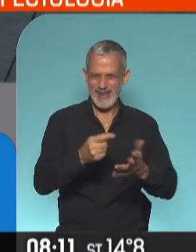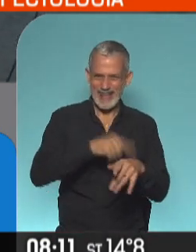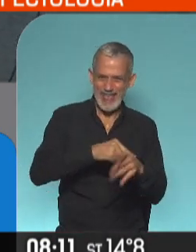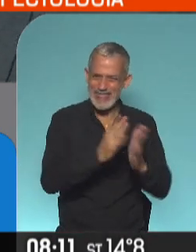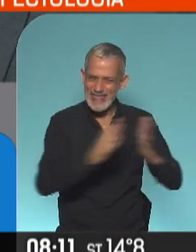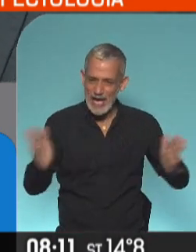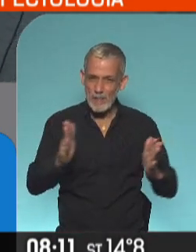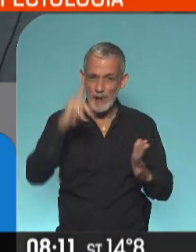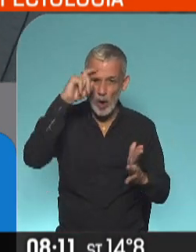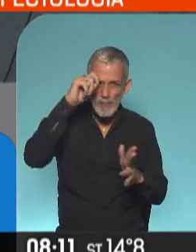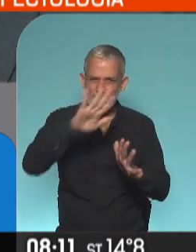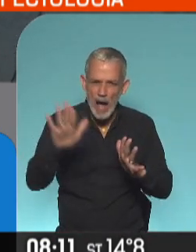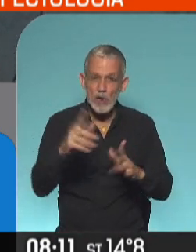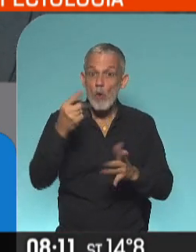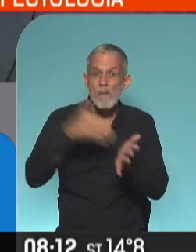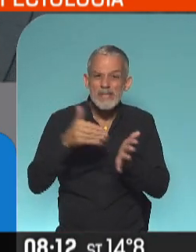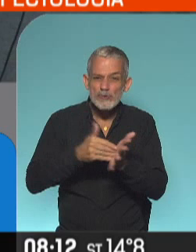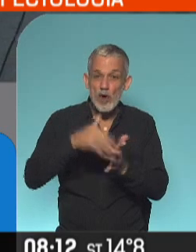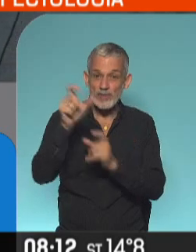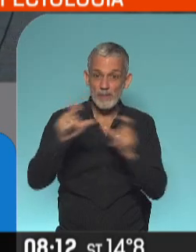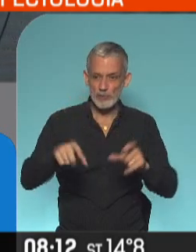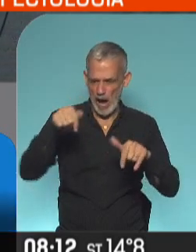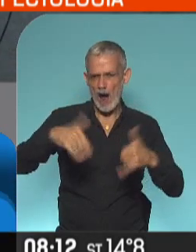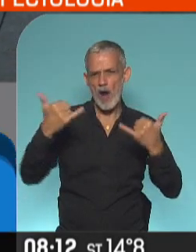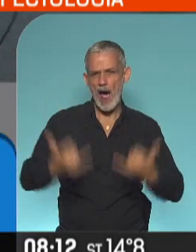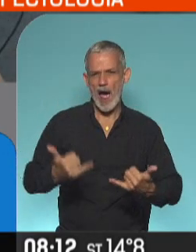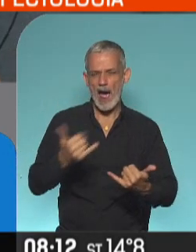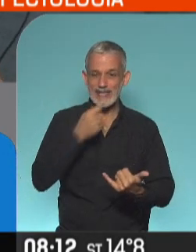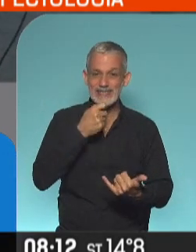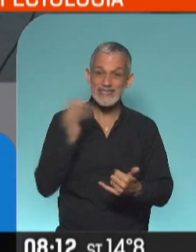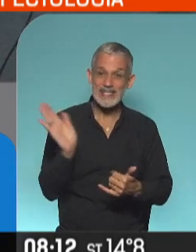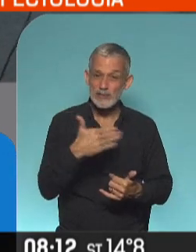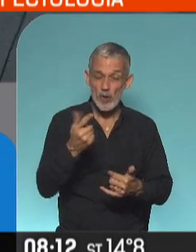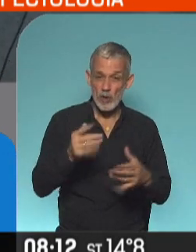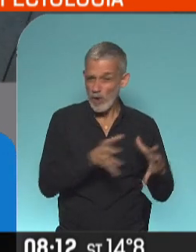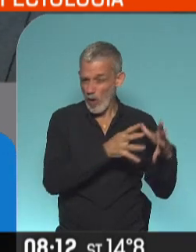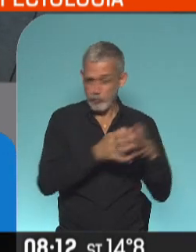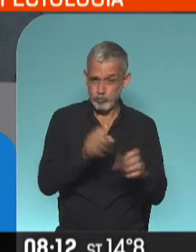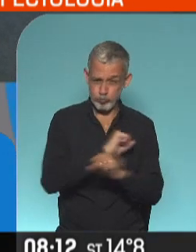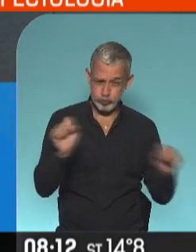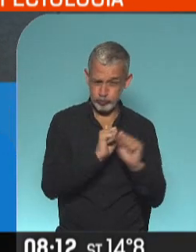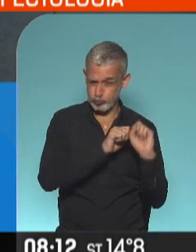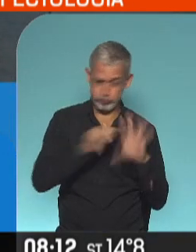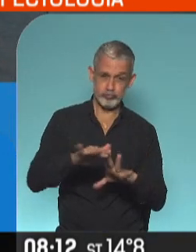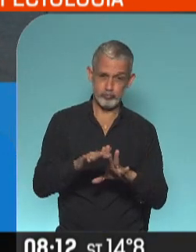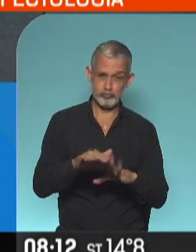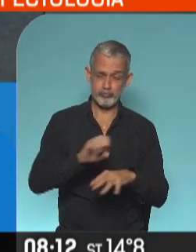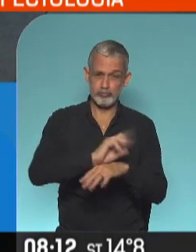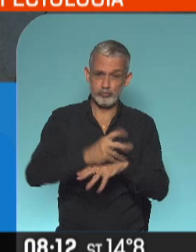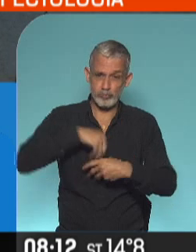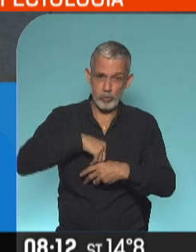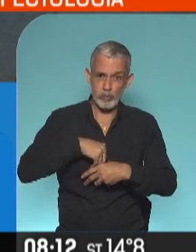podido sostener 1 millón de casos como estamos viendo ahora si todos estos casos hubieran venido juntos en el mes de abril, y